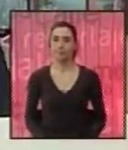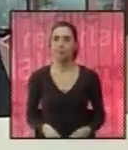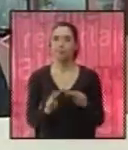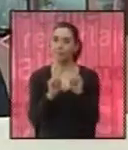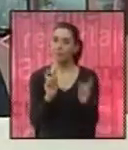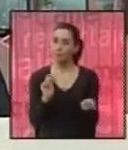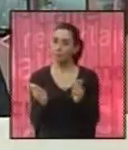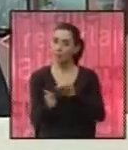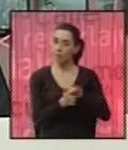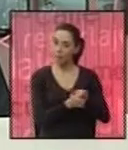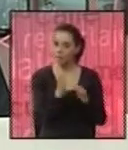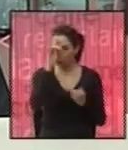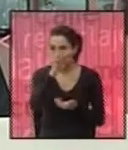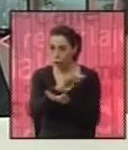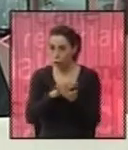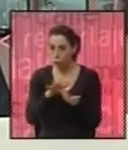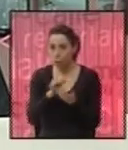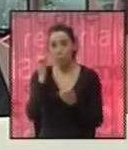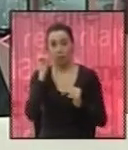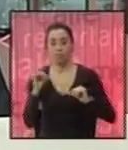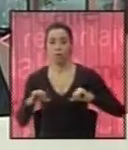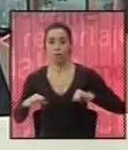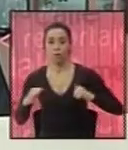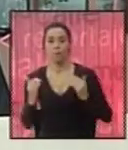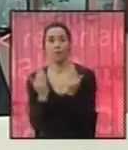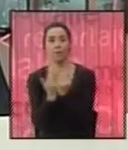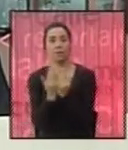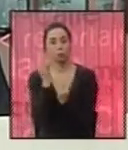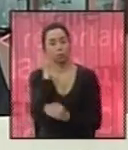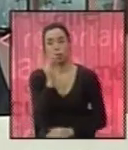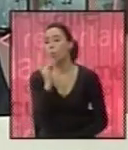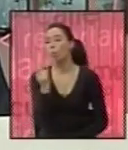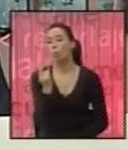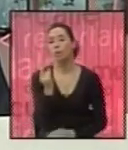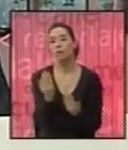Cambiamos de tema, se complica la situación de la joven estudiante que necesita con urgencia un trasplante de corazón.